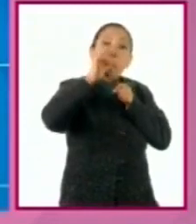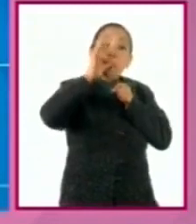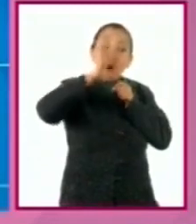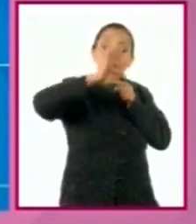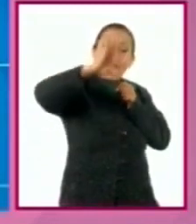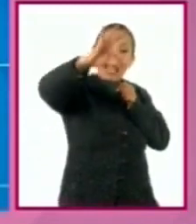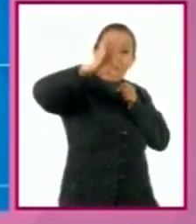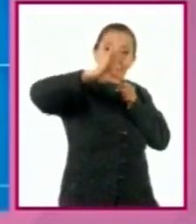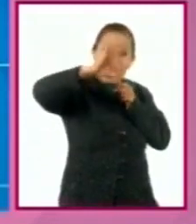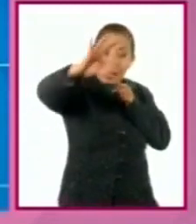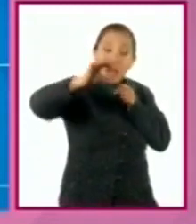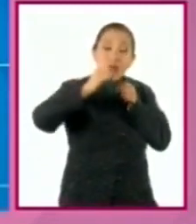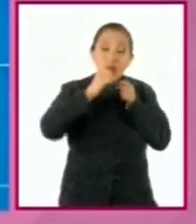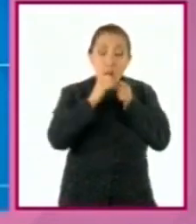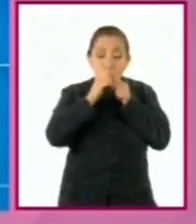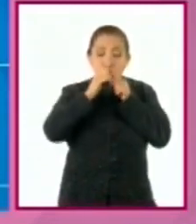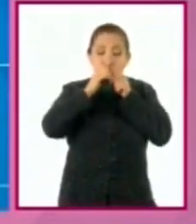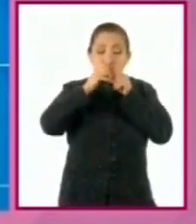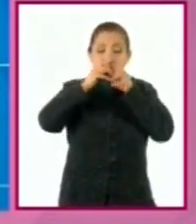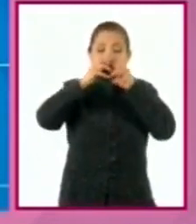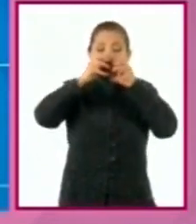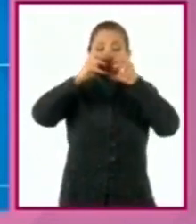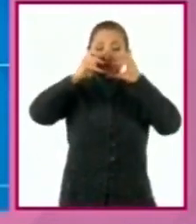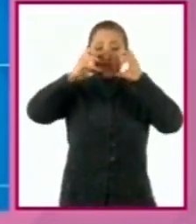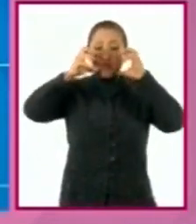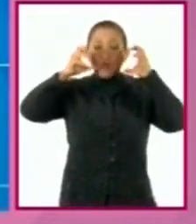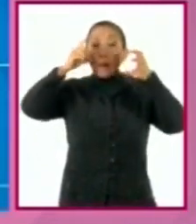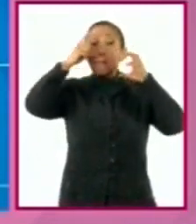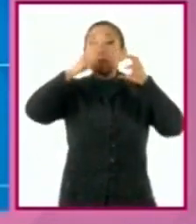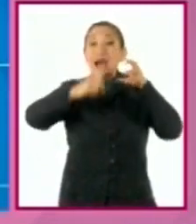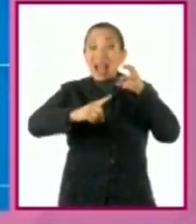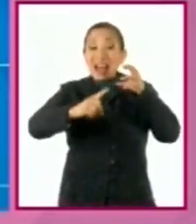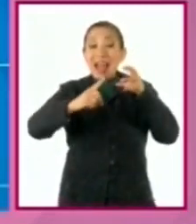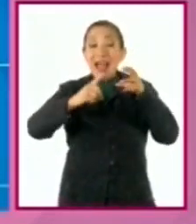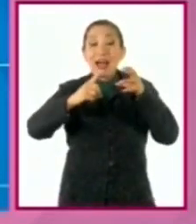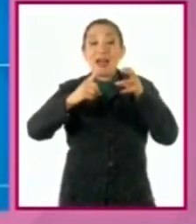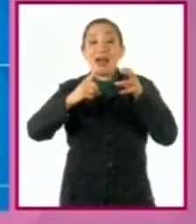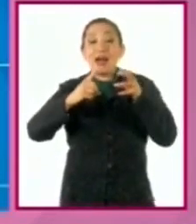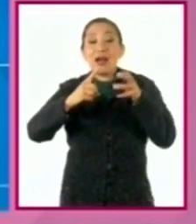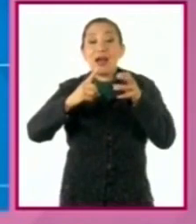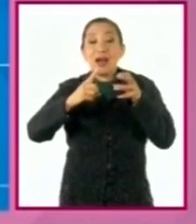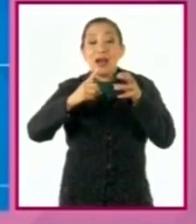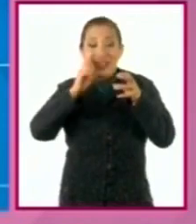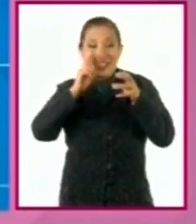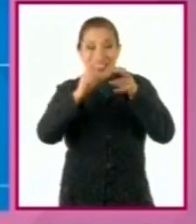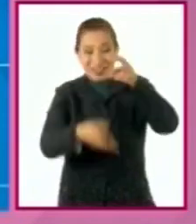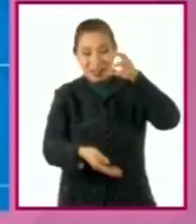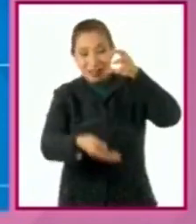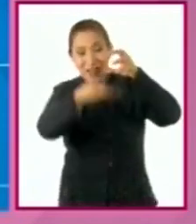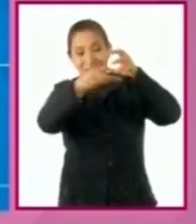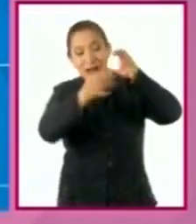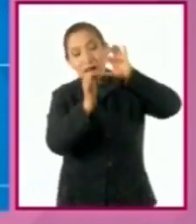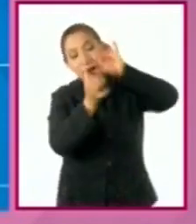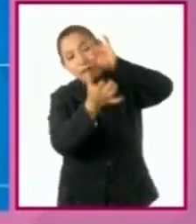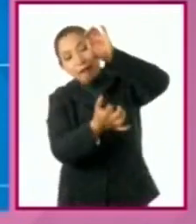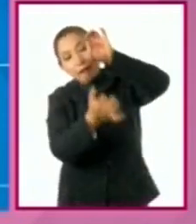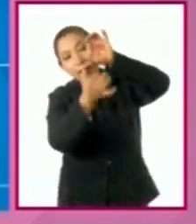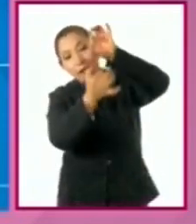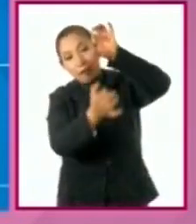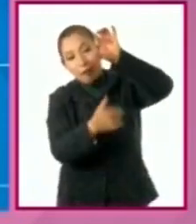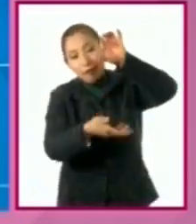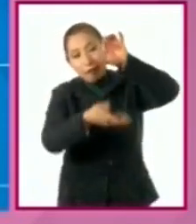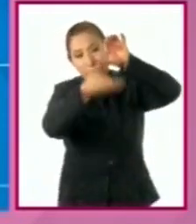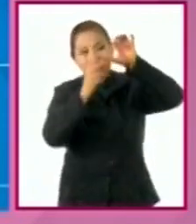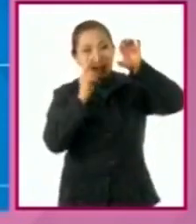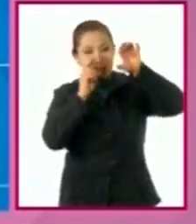Infla el globo lo suficiente como para que puedas pegar en el popote un pedazo de cinta